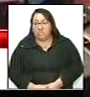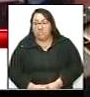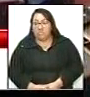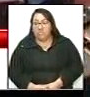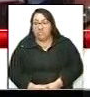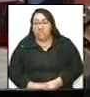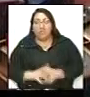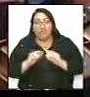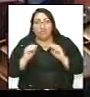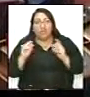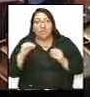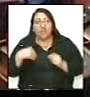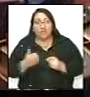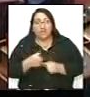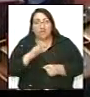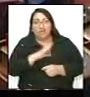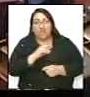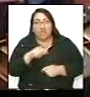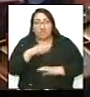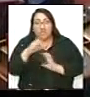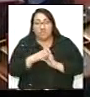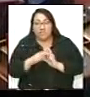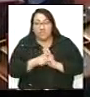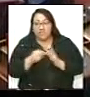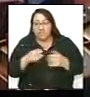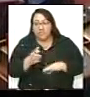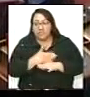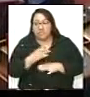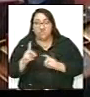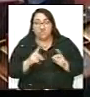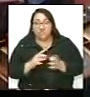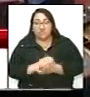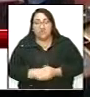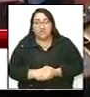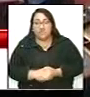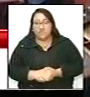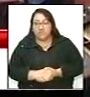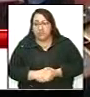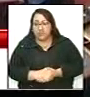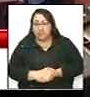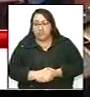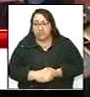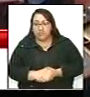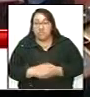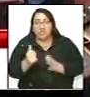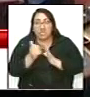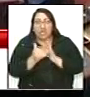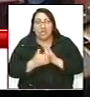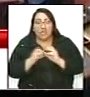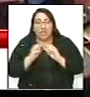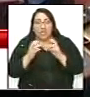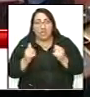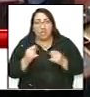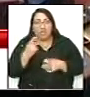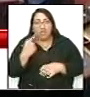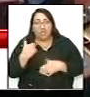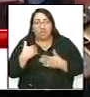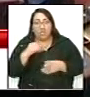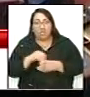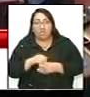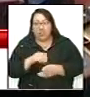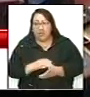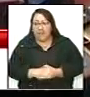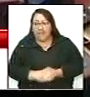Le comentamos a la señora fiscal que ese proyecto de ley ya fue debatido, analizado y está en la agenda del día de hoy para poder votar su